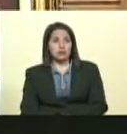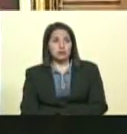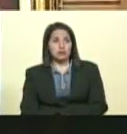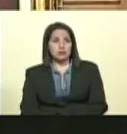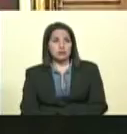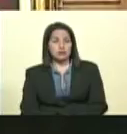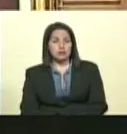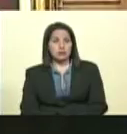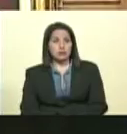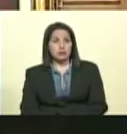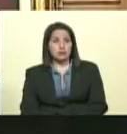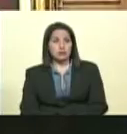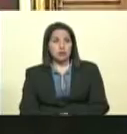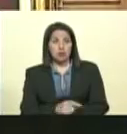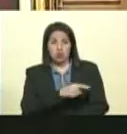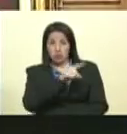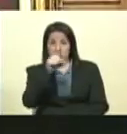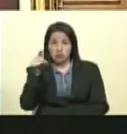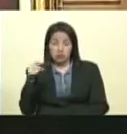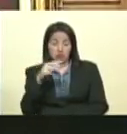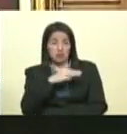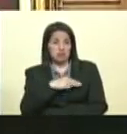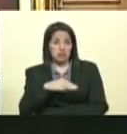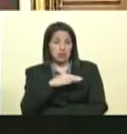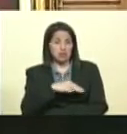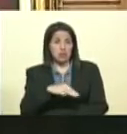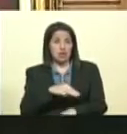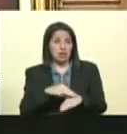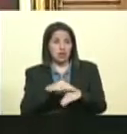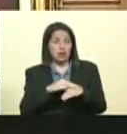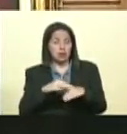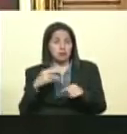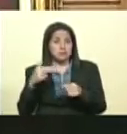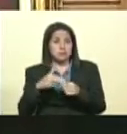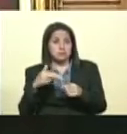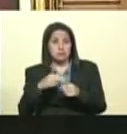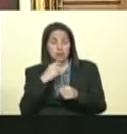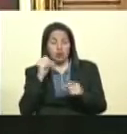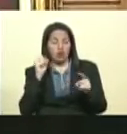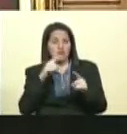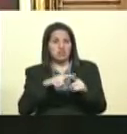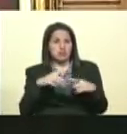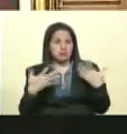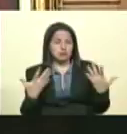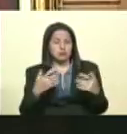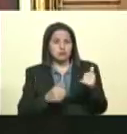Si ustedes fueran del Ministerio de Petróleo, yo les preguntaría, ¿cuál es el objetivo?